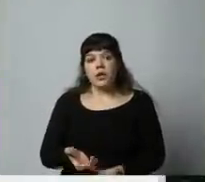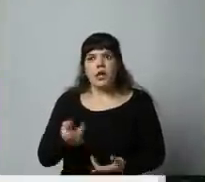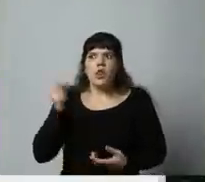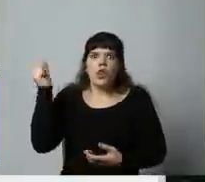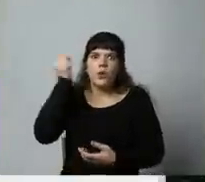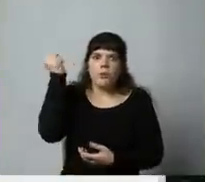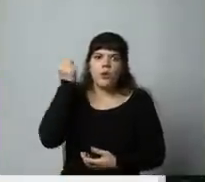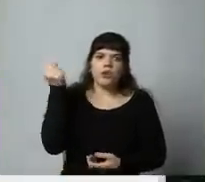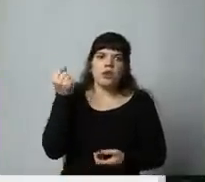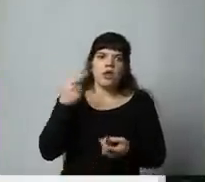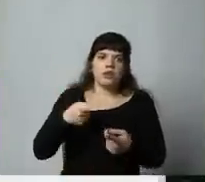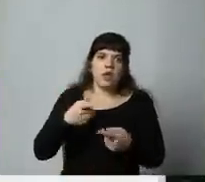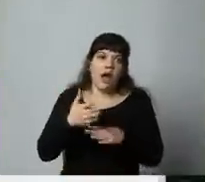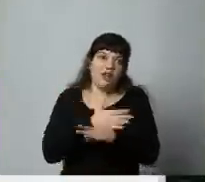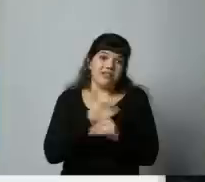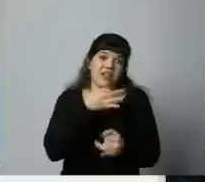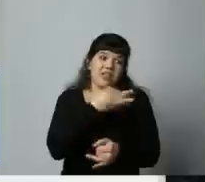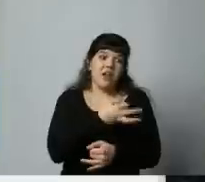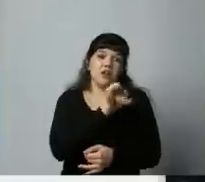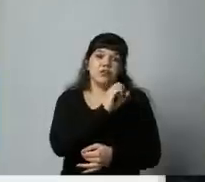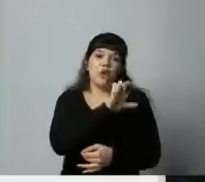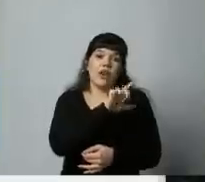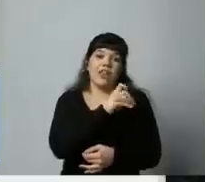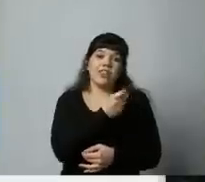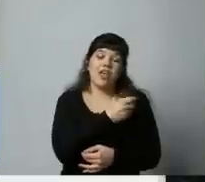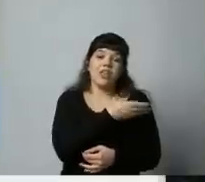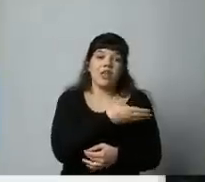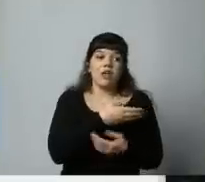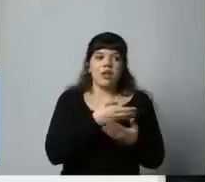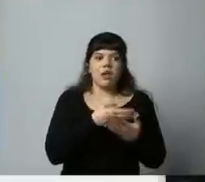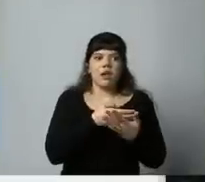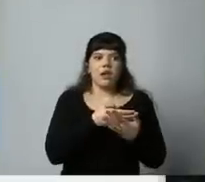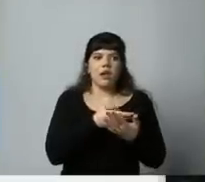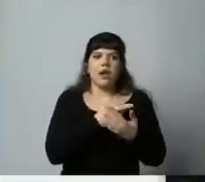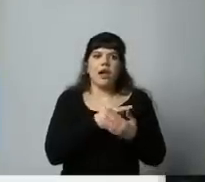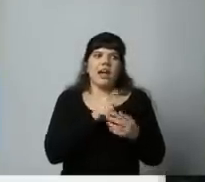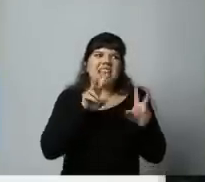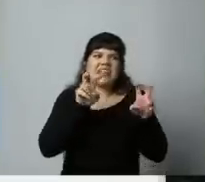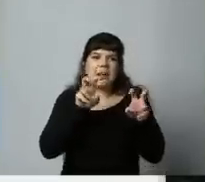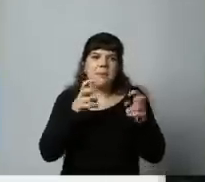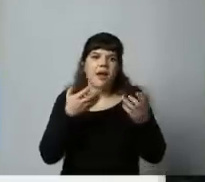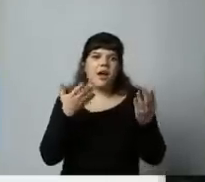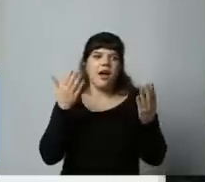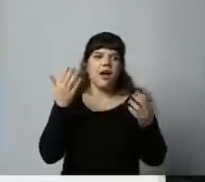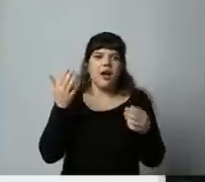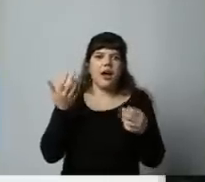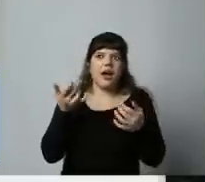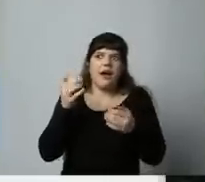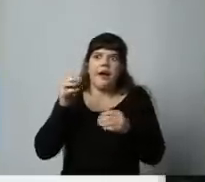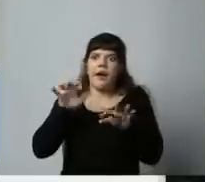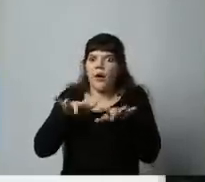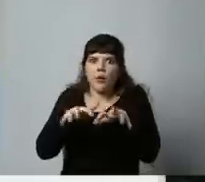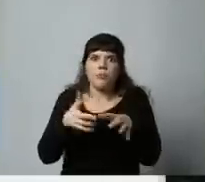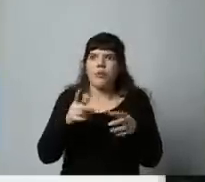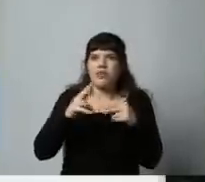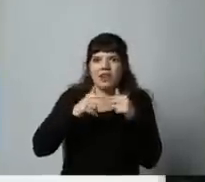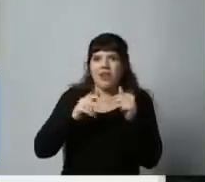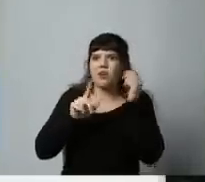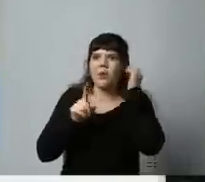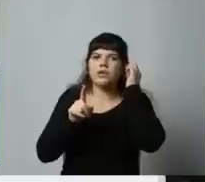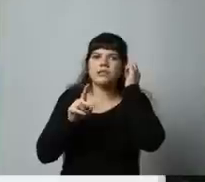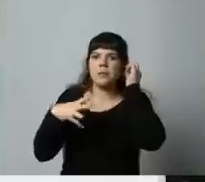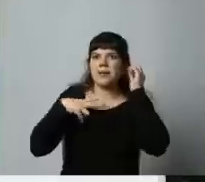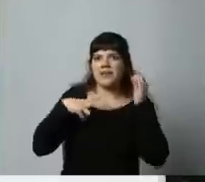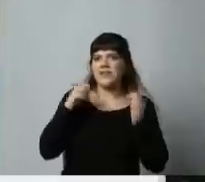de lo que decía soledad es decir este las redes no son un ámbito privado y eso hay que tenerlo en cuenta para para las